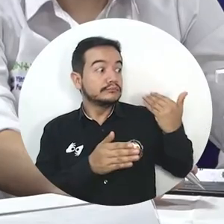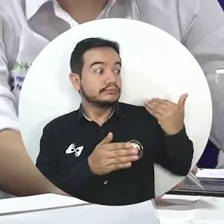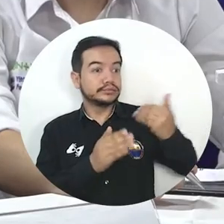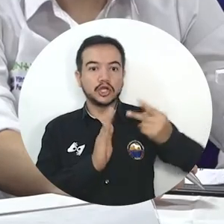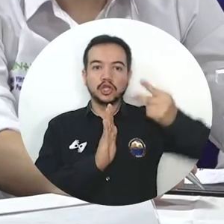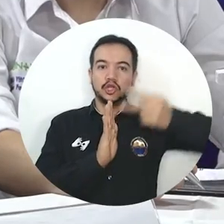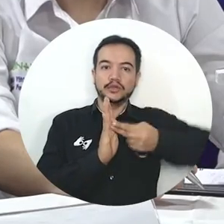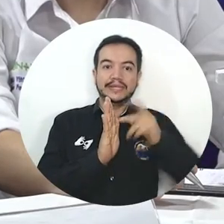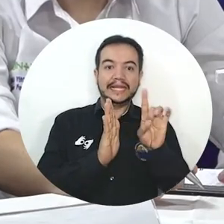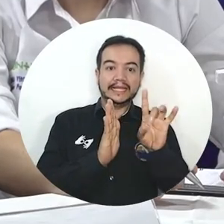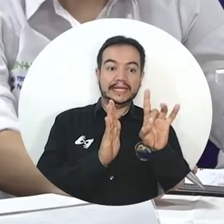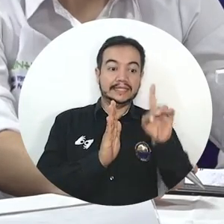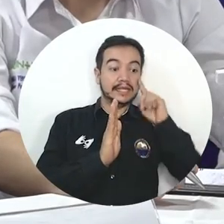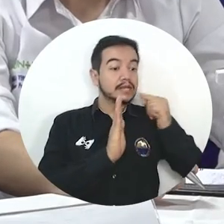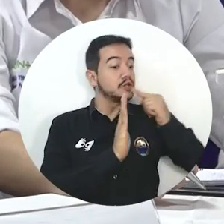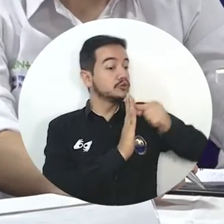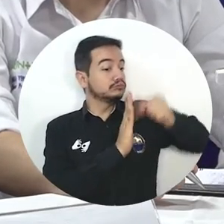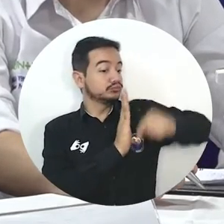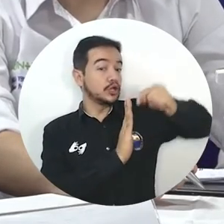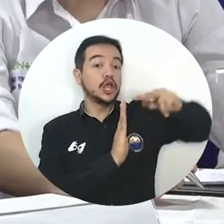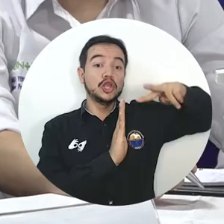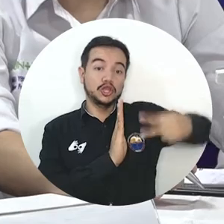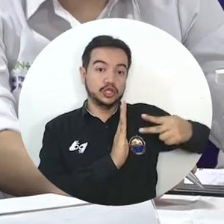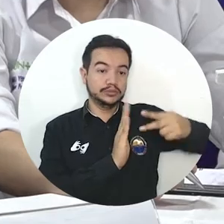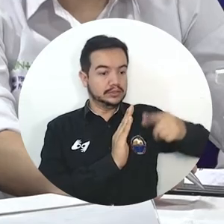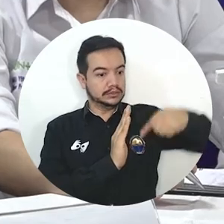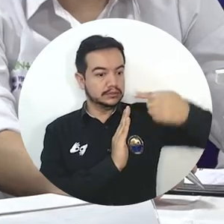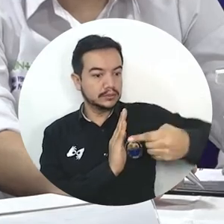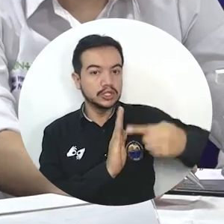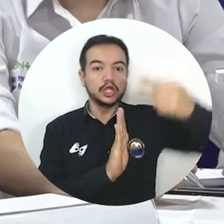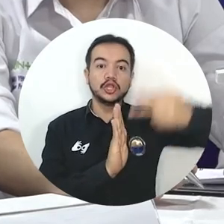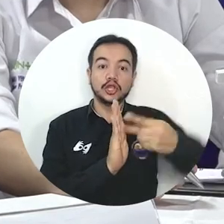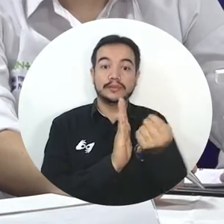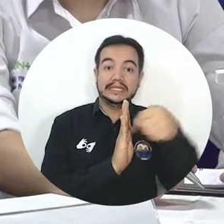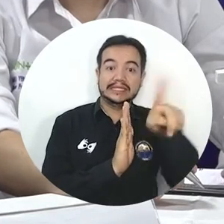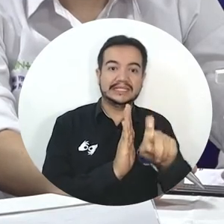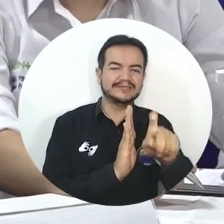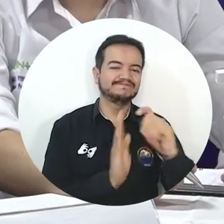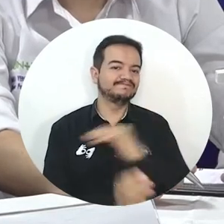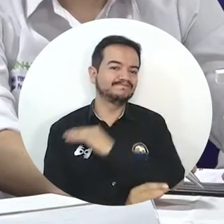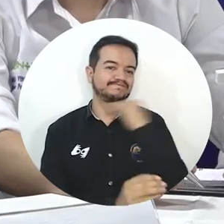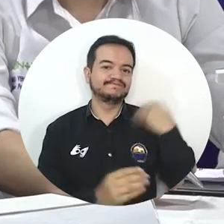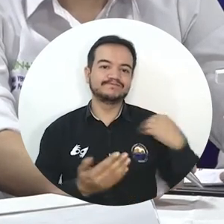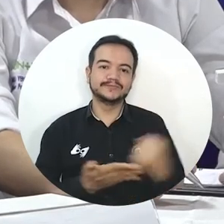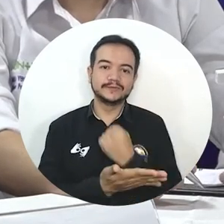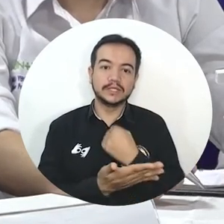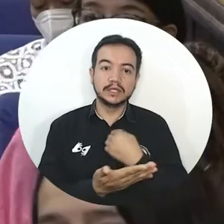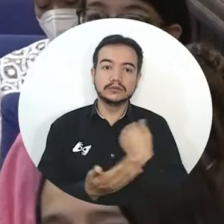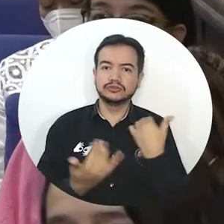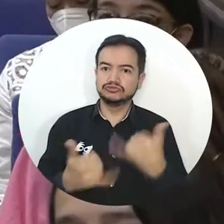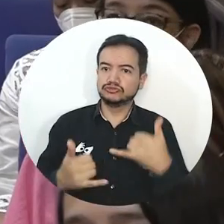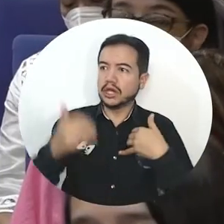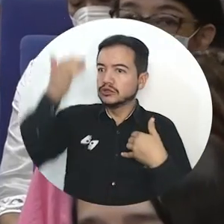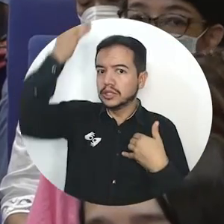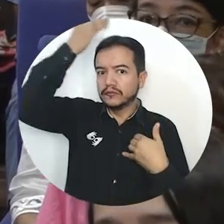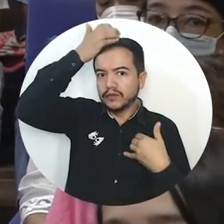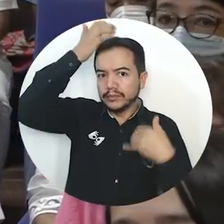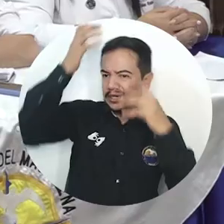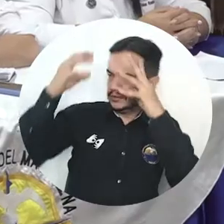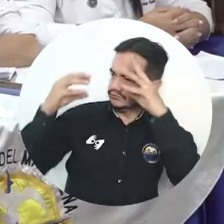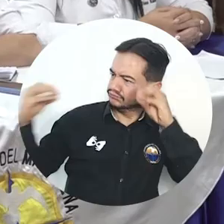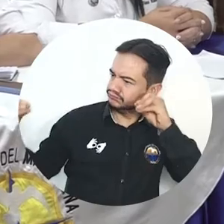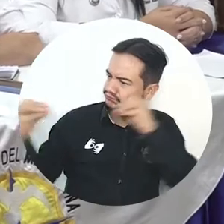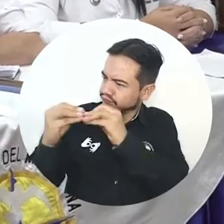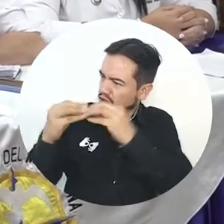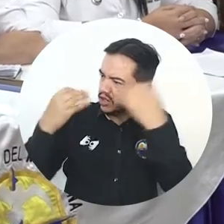Inició en el 2015 con la segunda acreditación del programa, pero que no se logró finalmente en el año 2016. Y asumimos el desafío